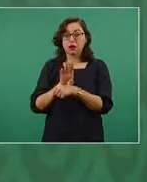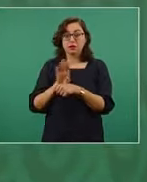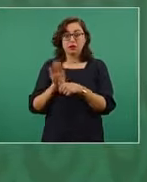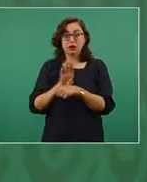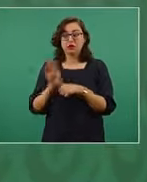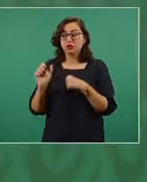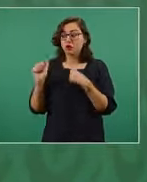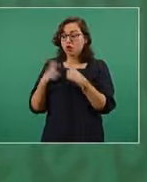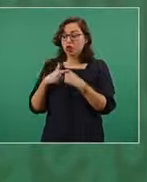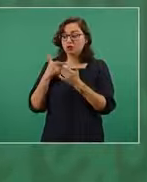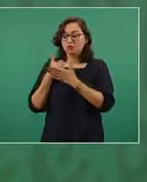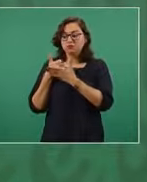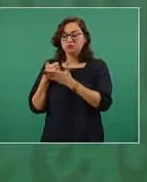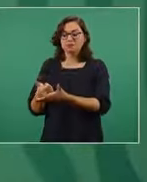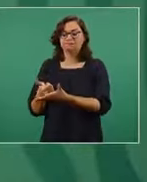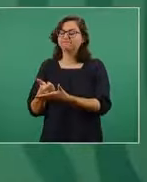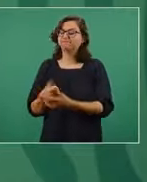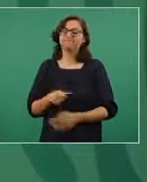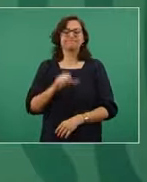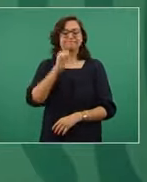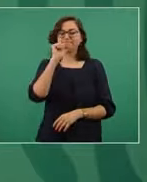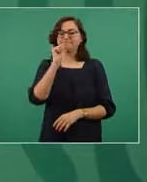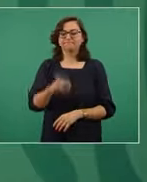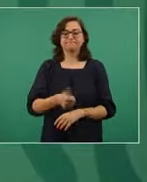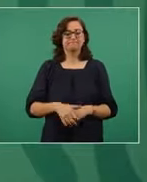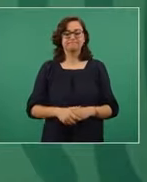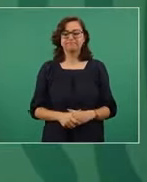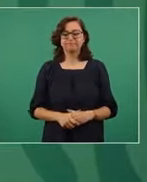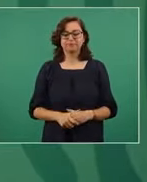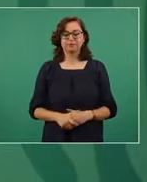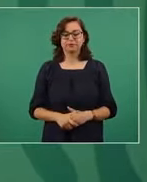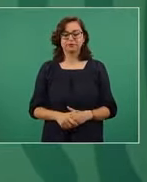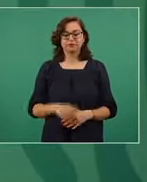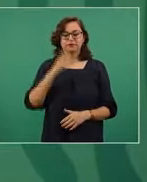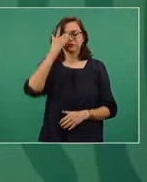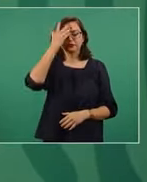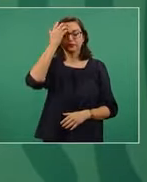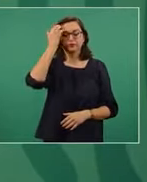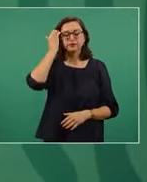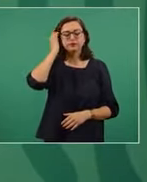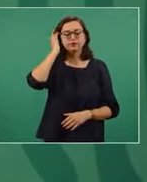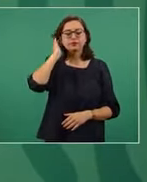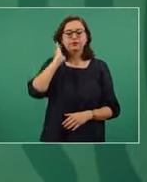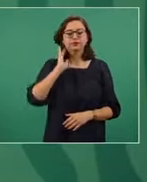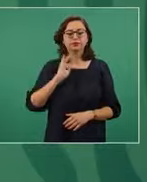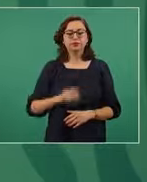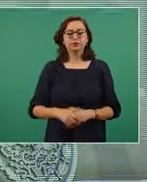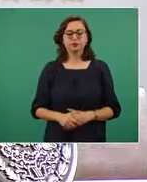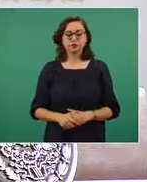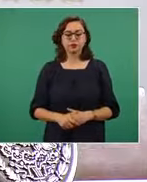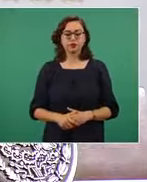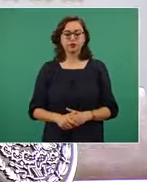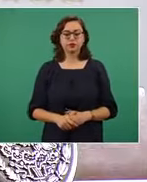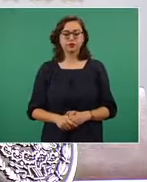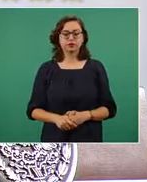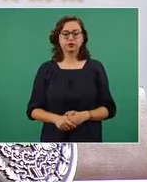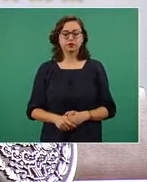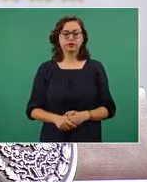a los partidos. No han entendido de que